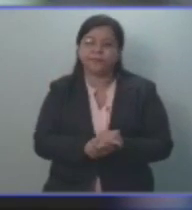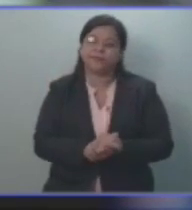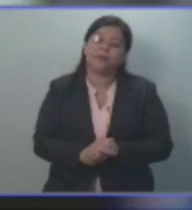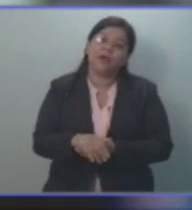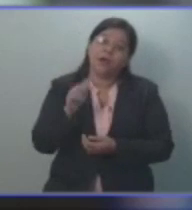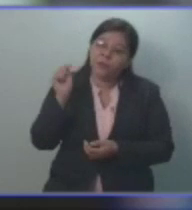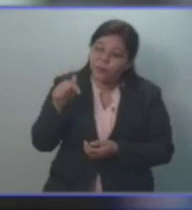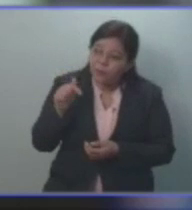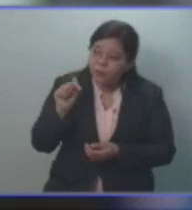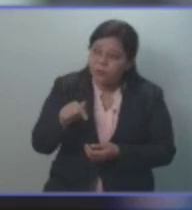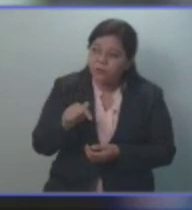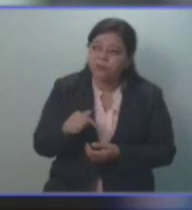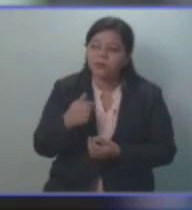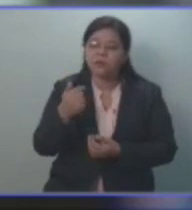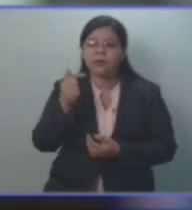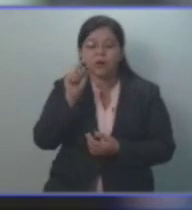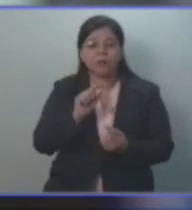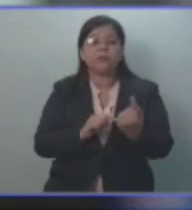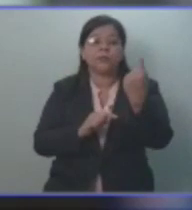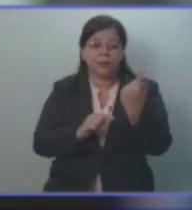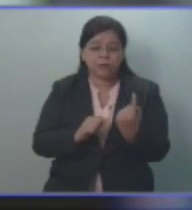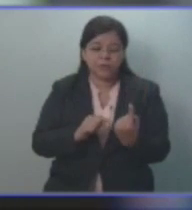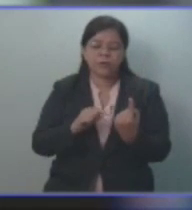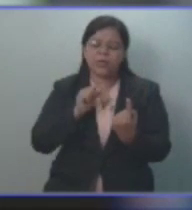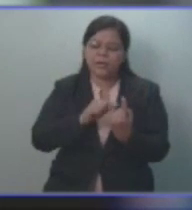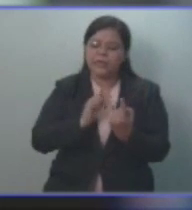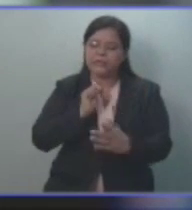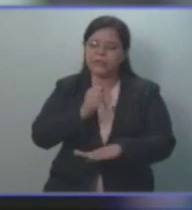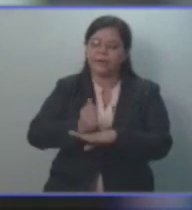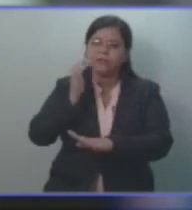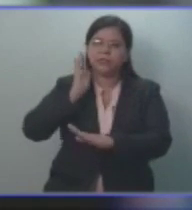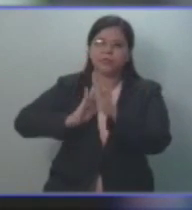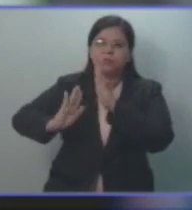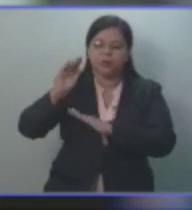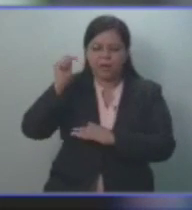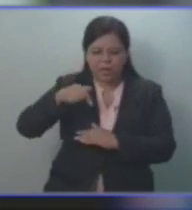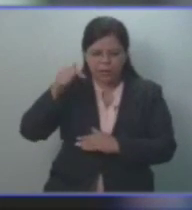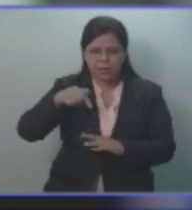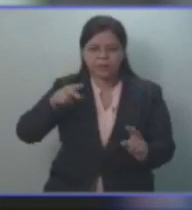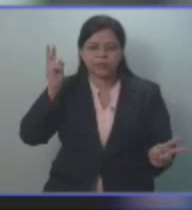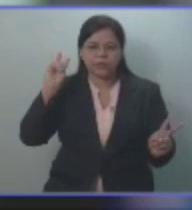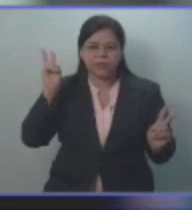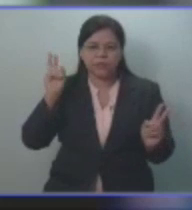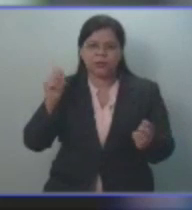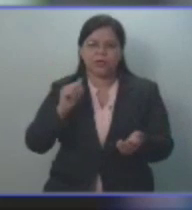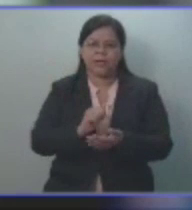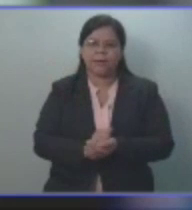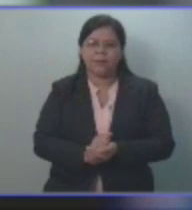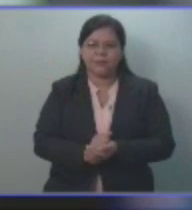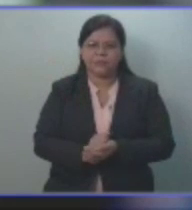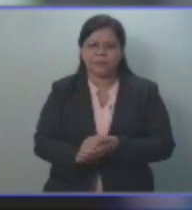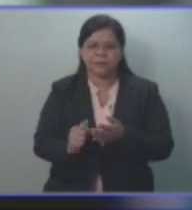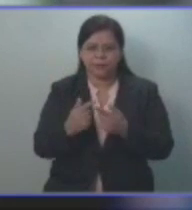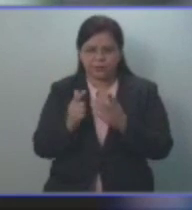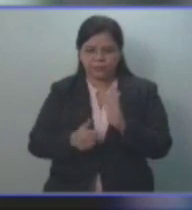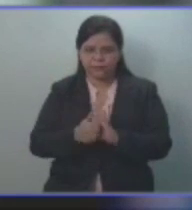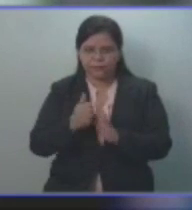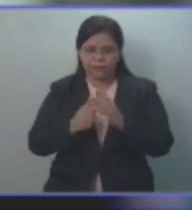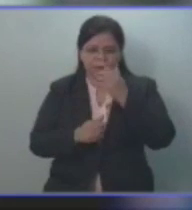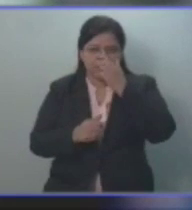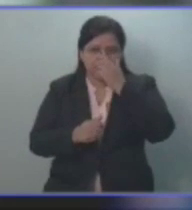lo tanto, es una persona que ha hecho historia en el departamento de San Salvador. Viene desde